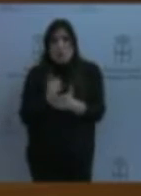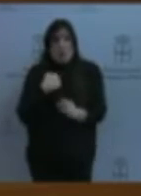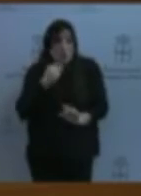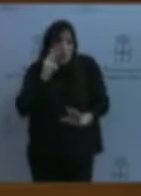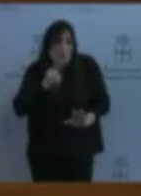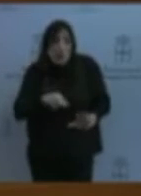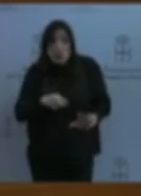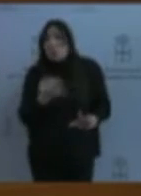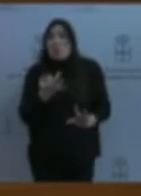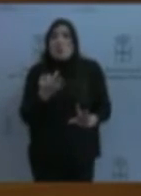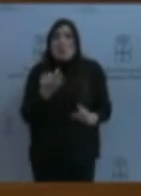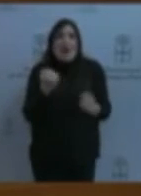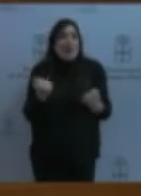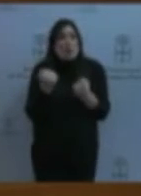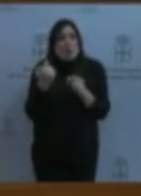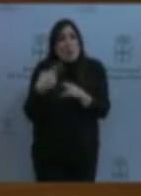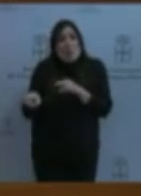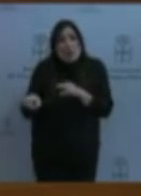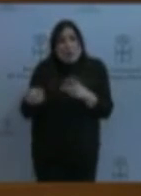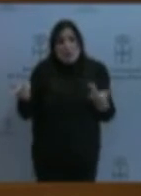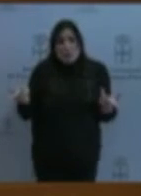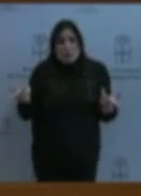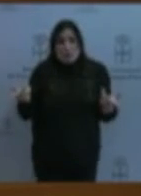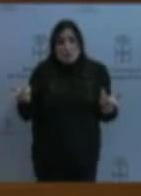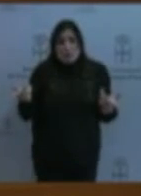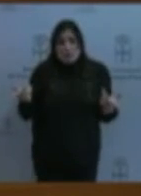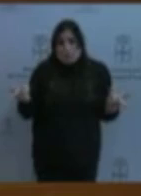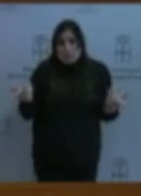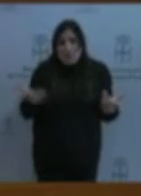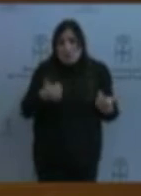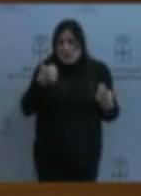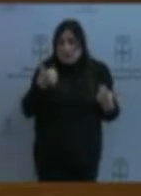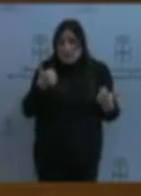técnicamente más rigurosa y económicamente más cara.